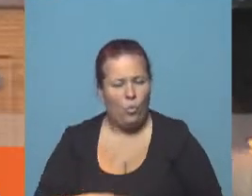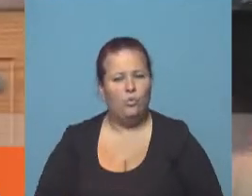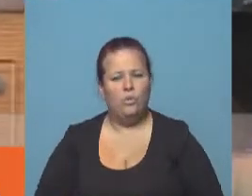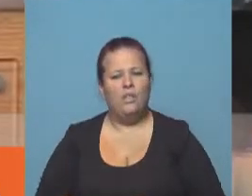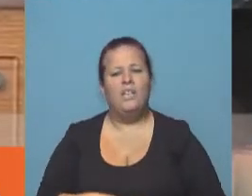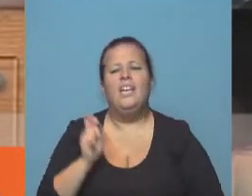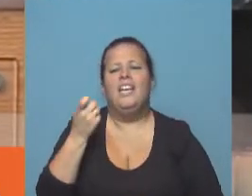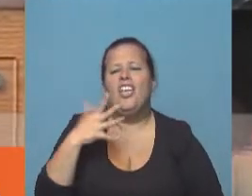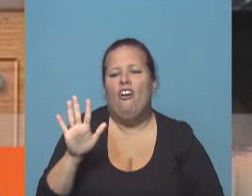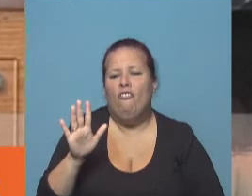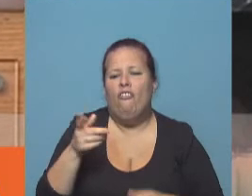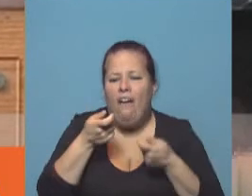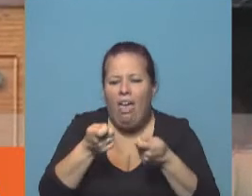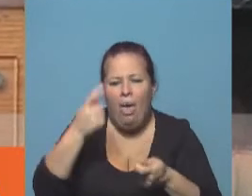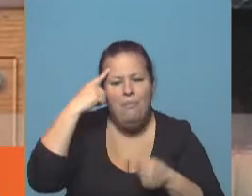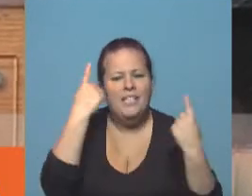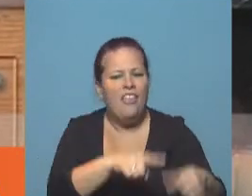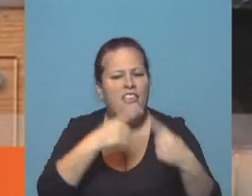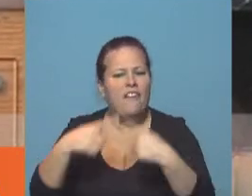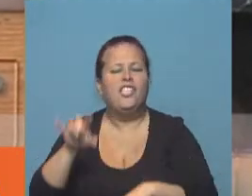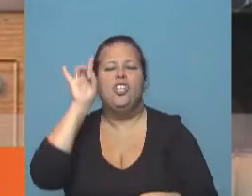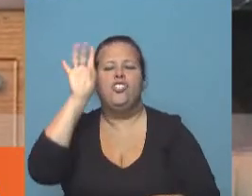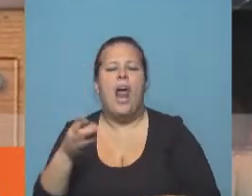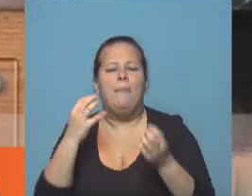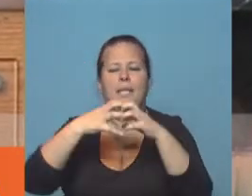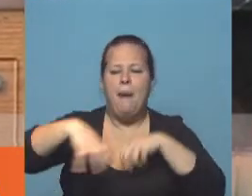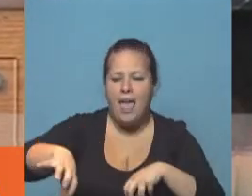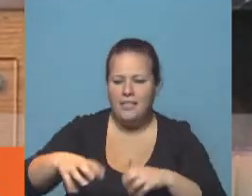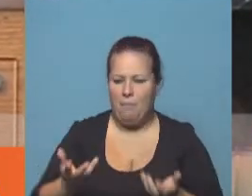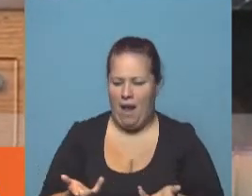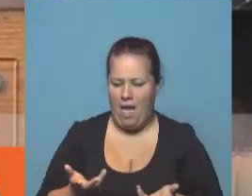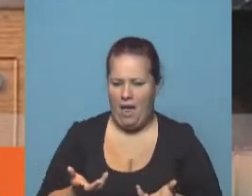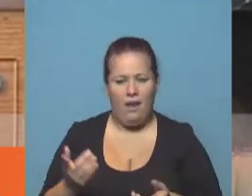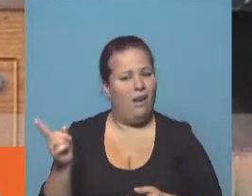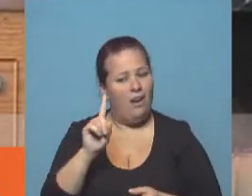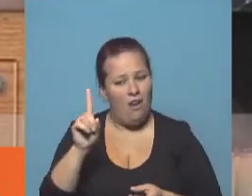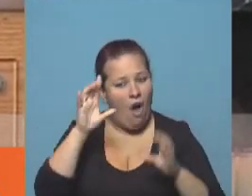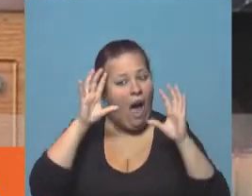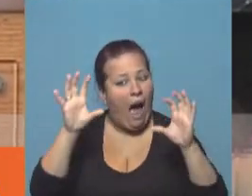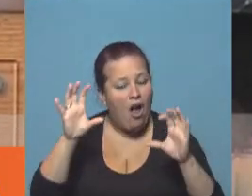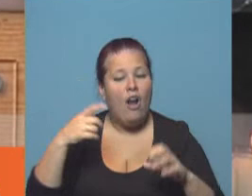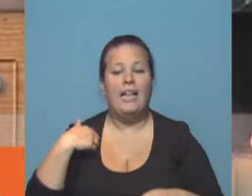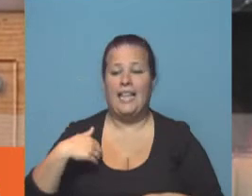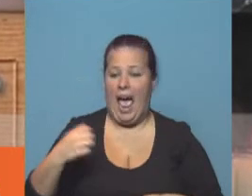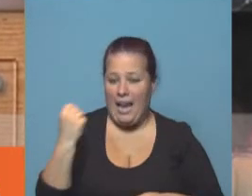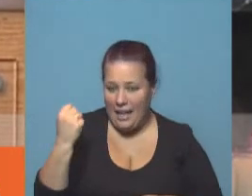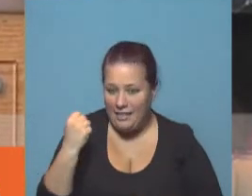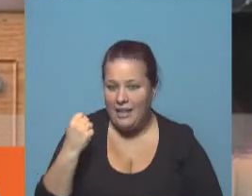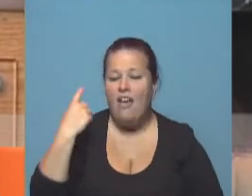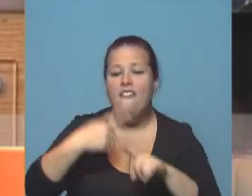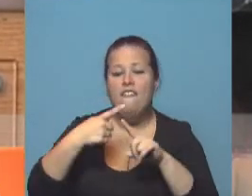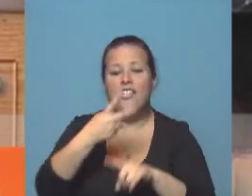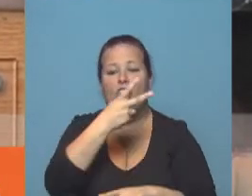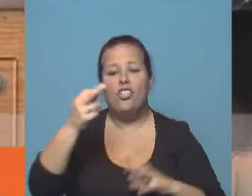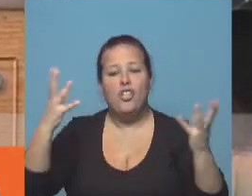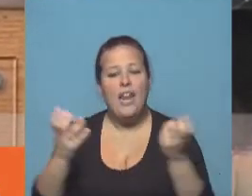¿quién nos hizo creer que las diferencias solo sirven para separar? No nos olvidamos que nuestra patria celebra el